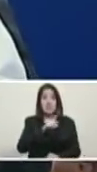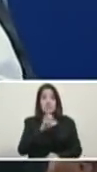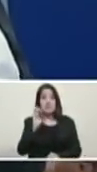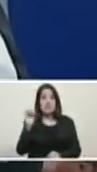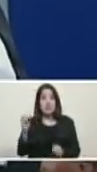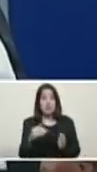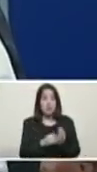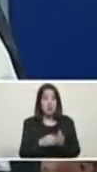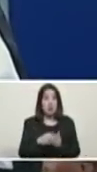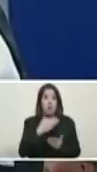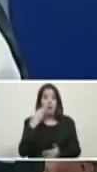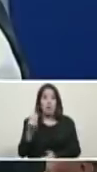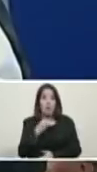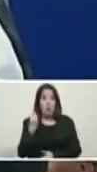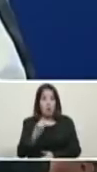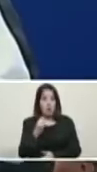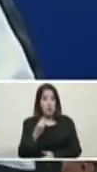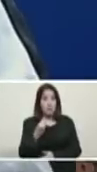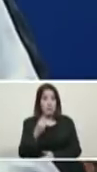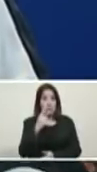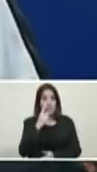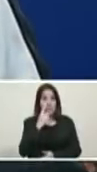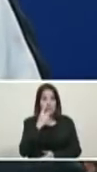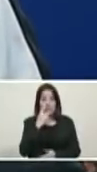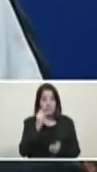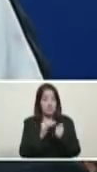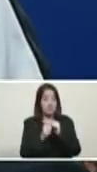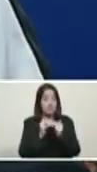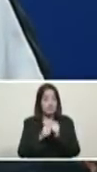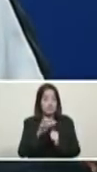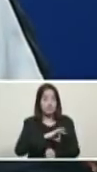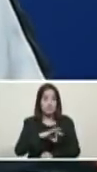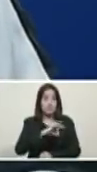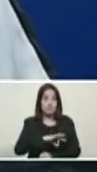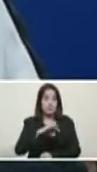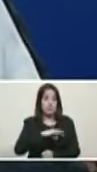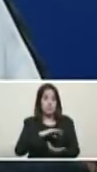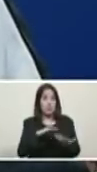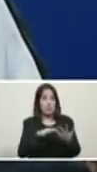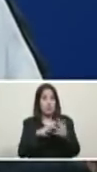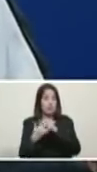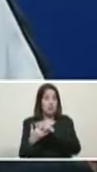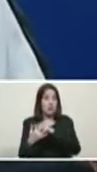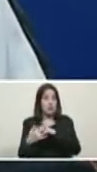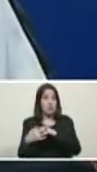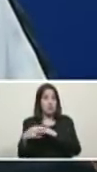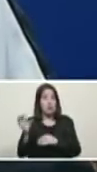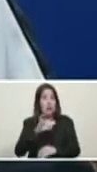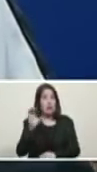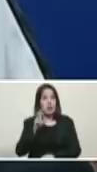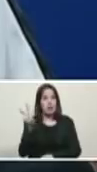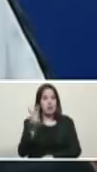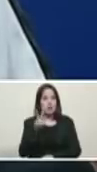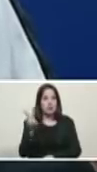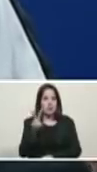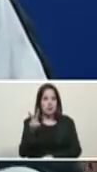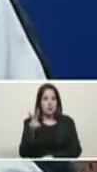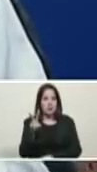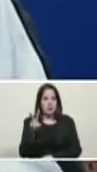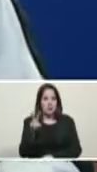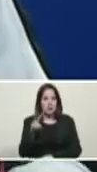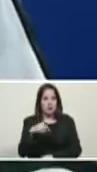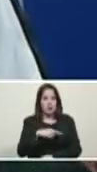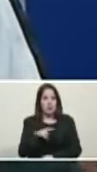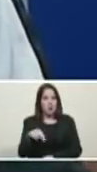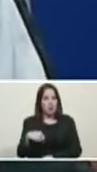en el tema tan importante como el tema deportivo social y cultural de los barrios de karachi y venezuela y nosotros presidente como